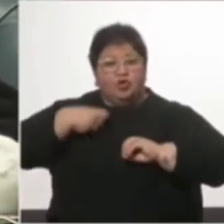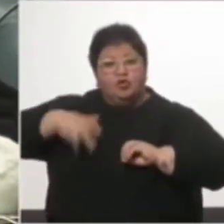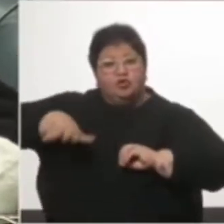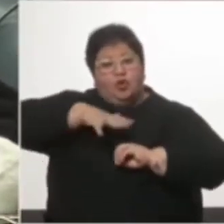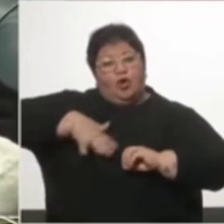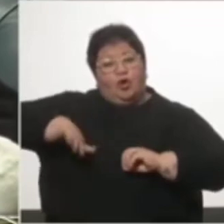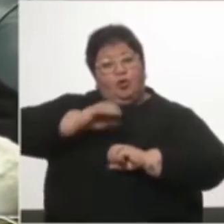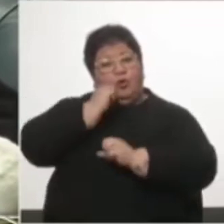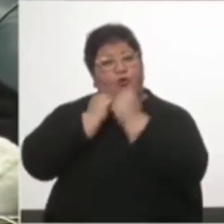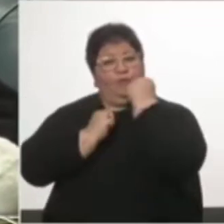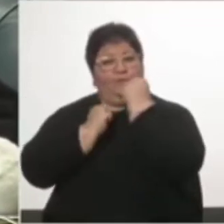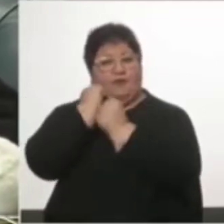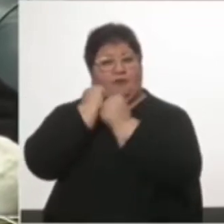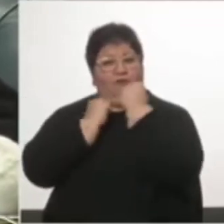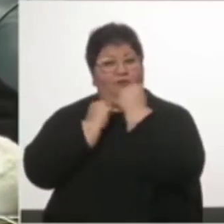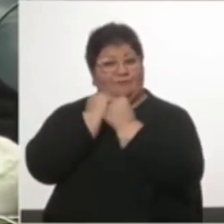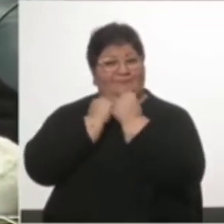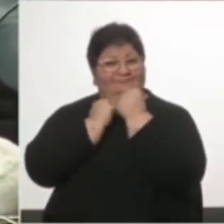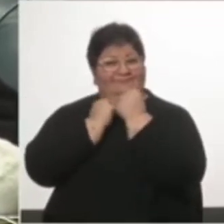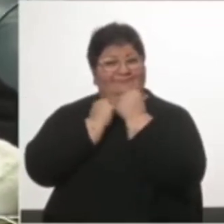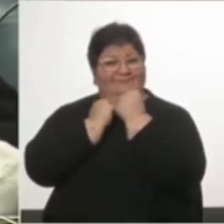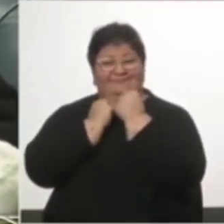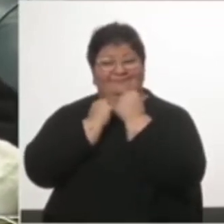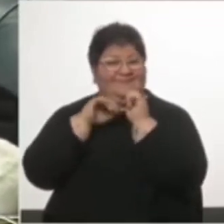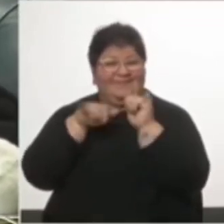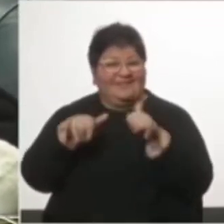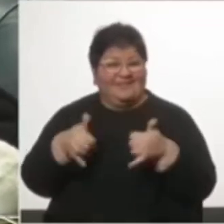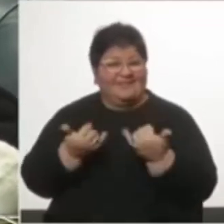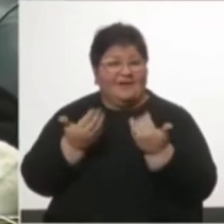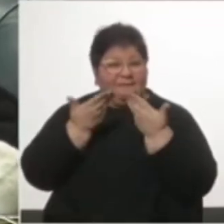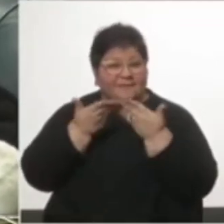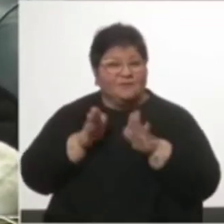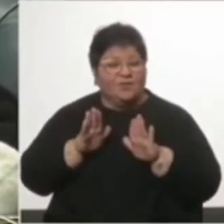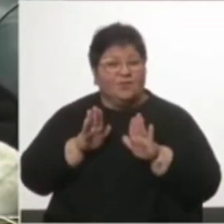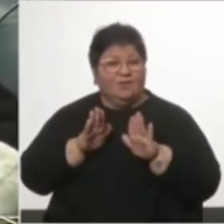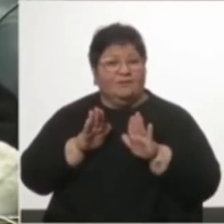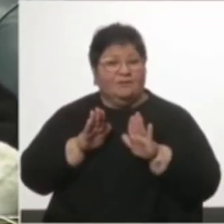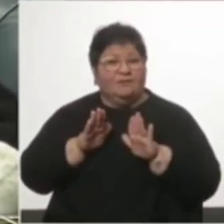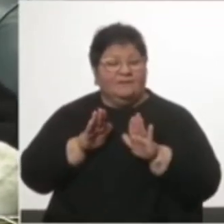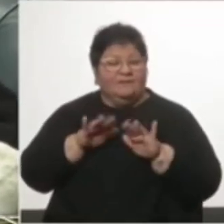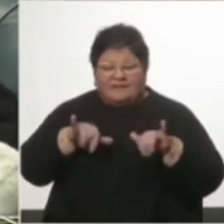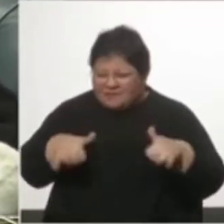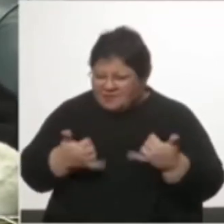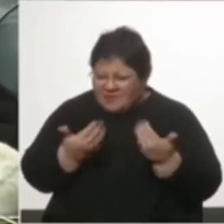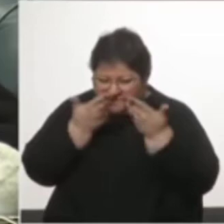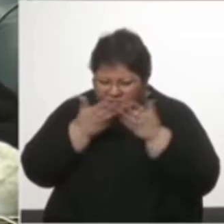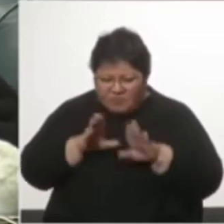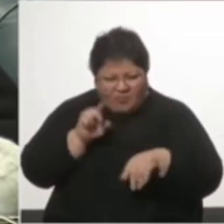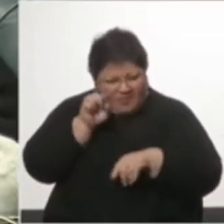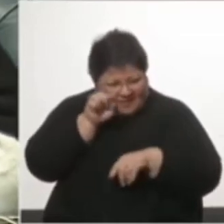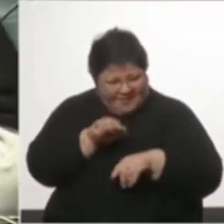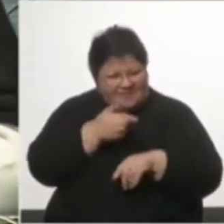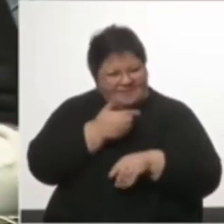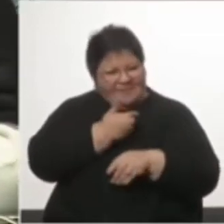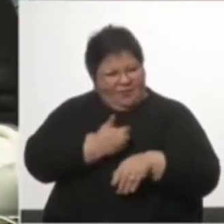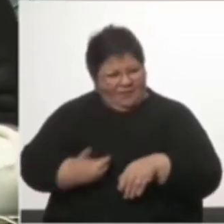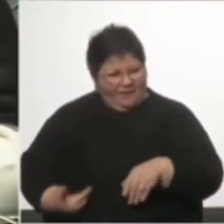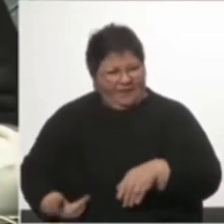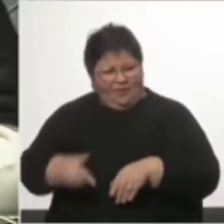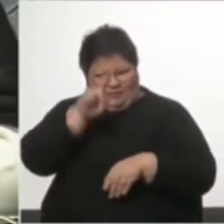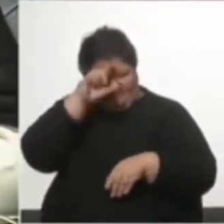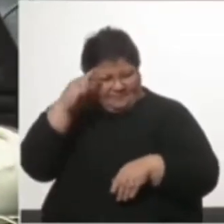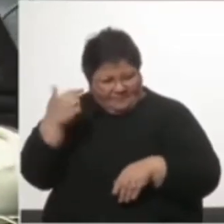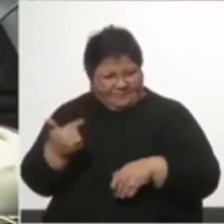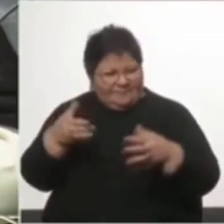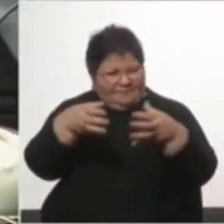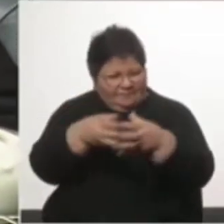obviamente. Y desde el inicio, desde nuestro punto de vista, desde el inicio de ese periodo de gobierno, nosotros